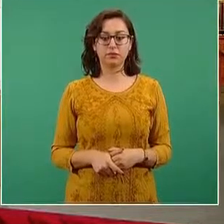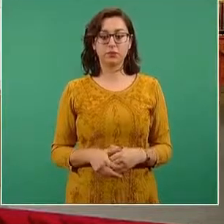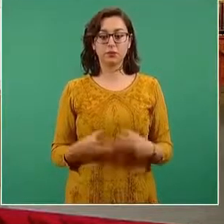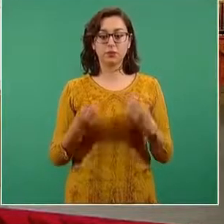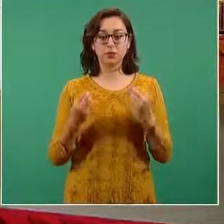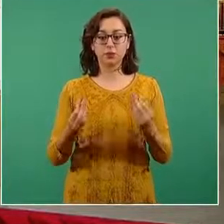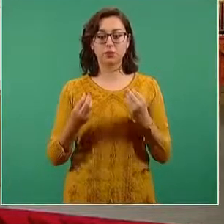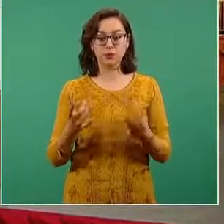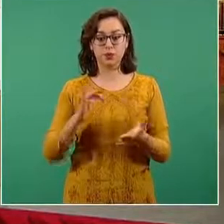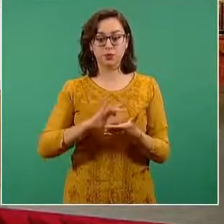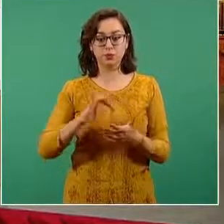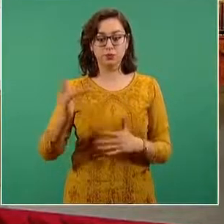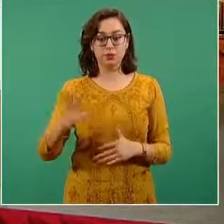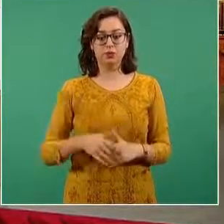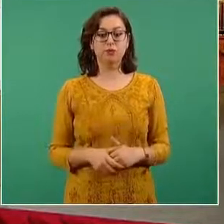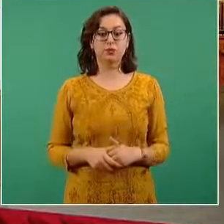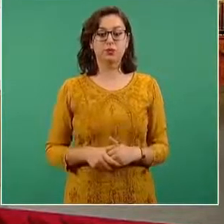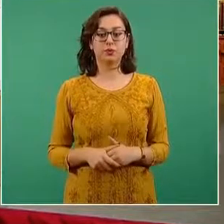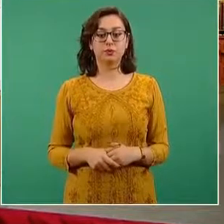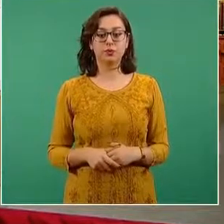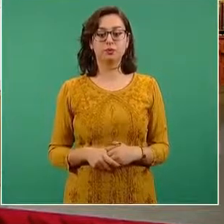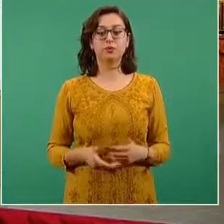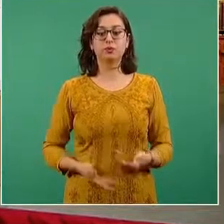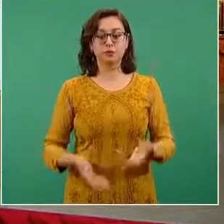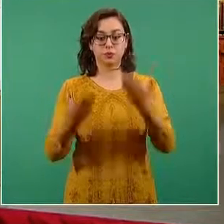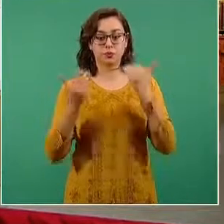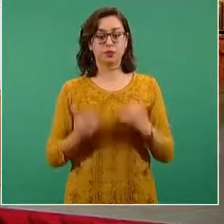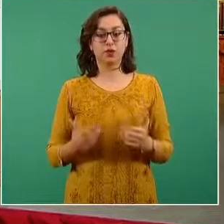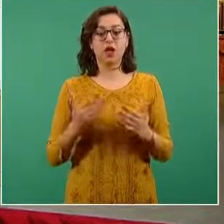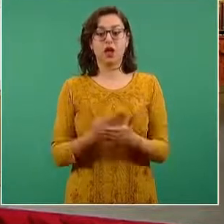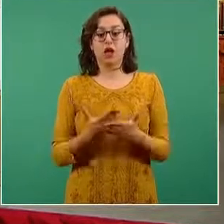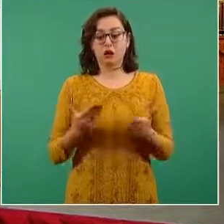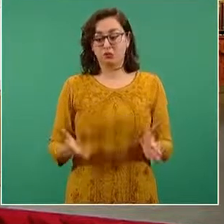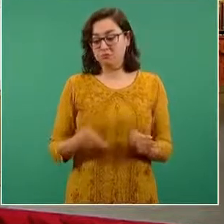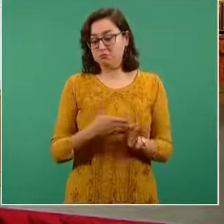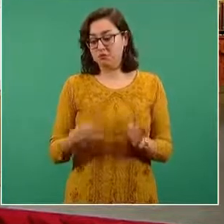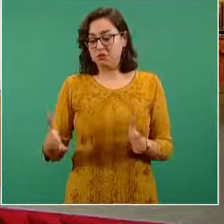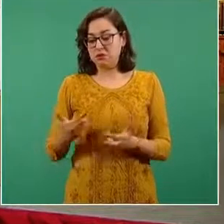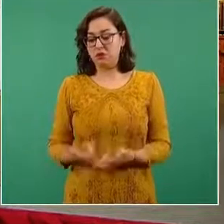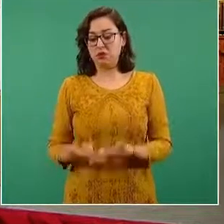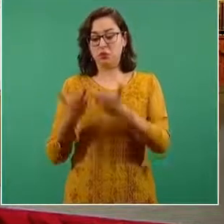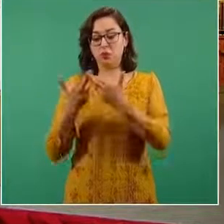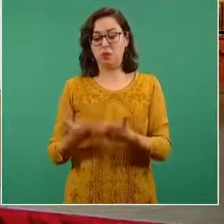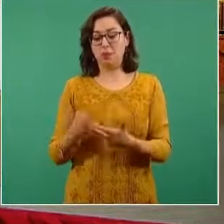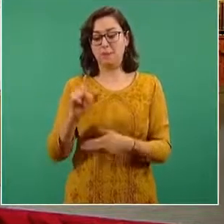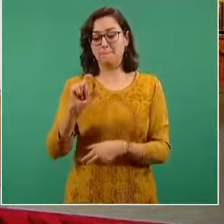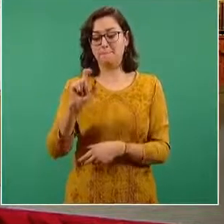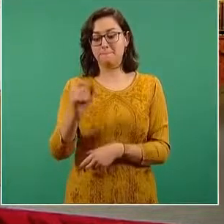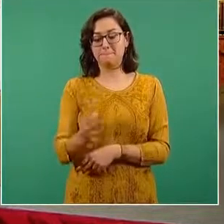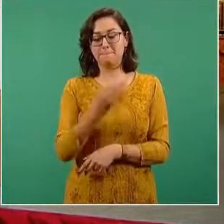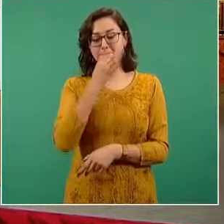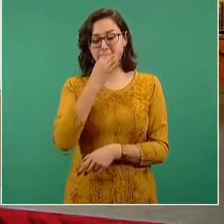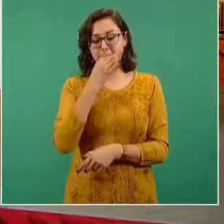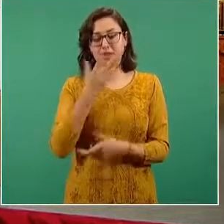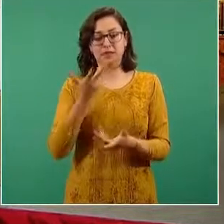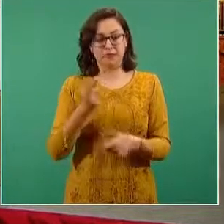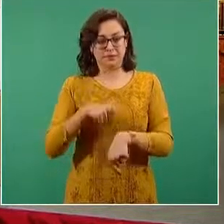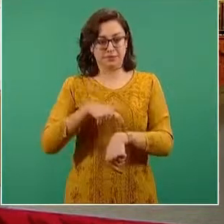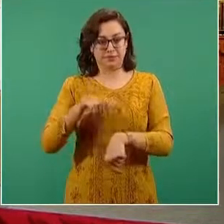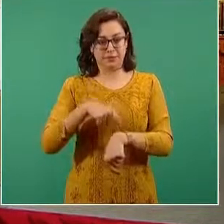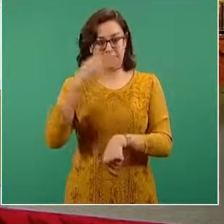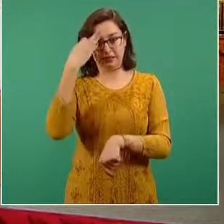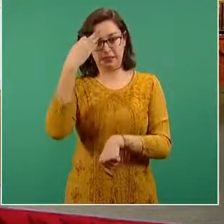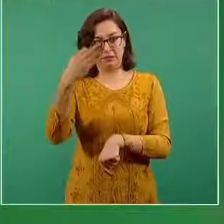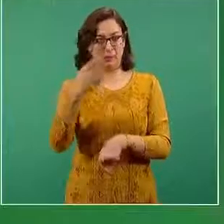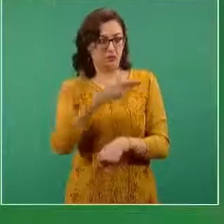Muchas gracias, maestro. Vamos entonces también a dar en estos 20 minutos que quedan de la conferencia, obviamente también la oportunidad a los